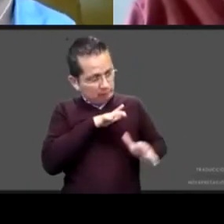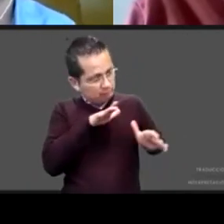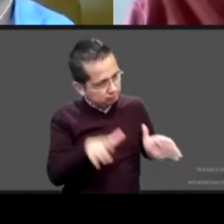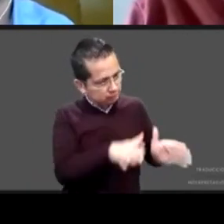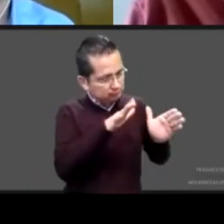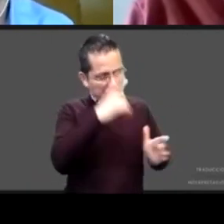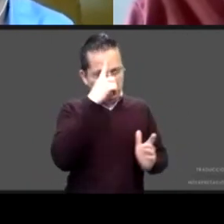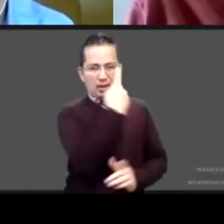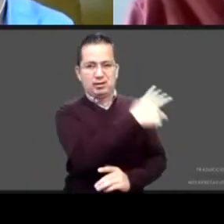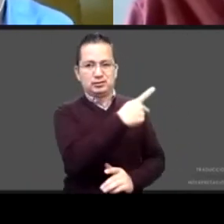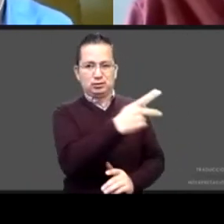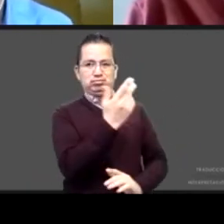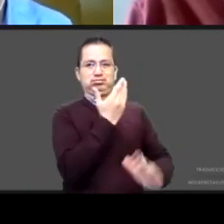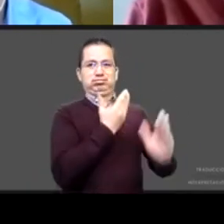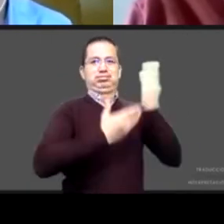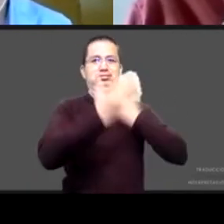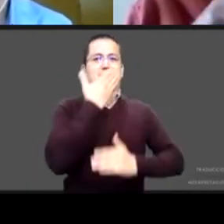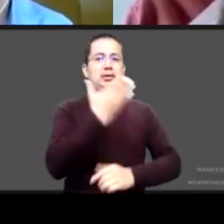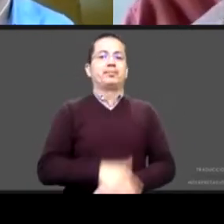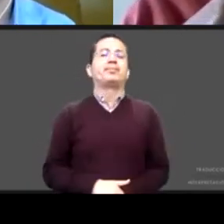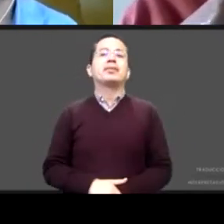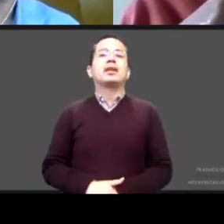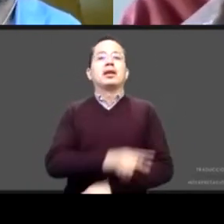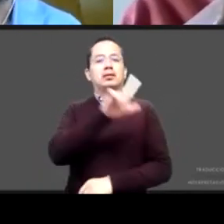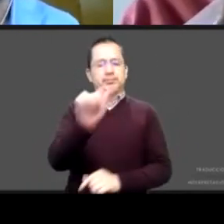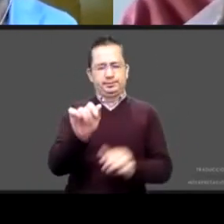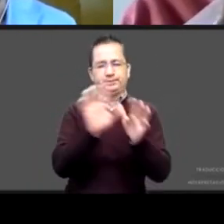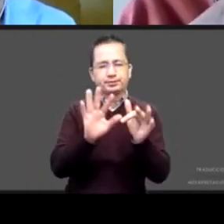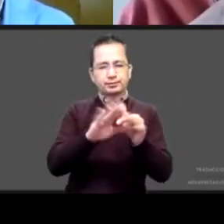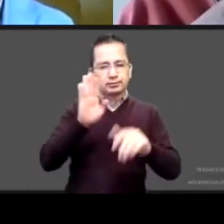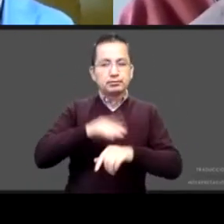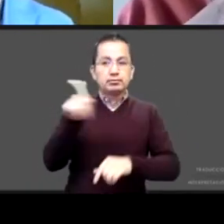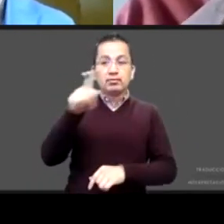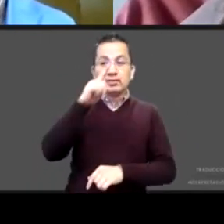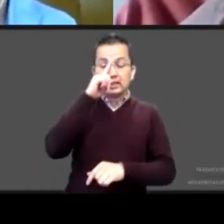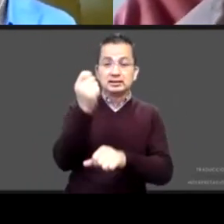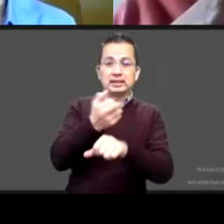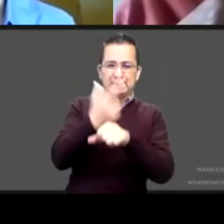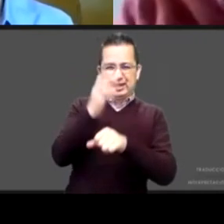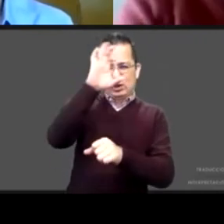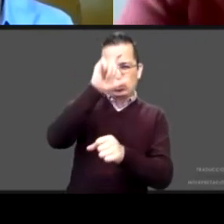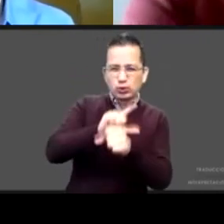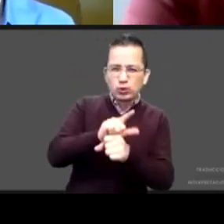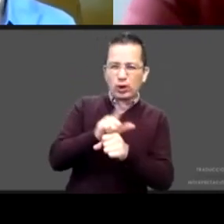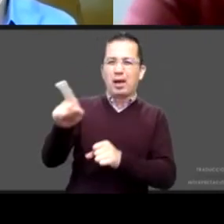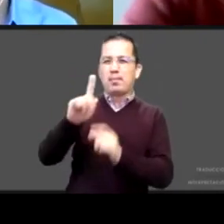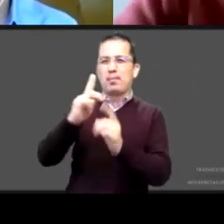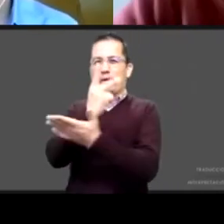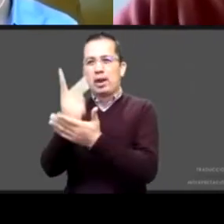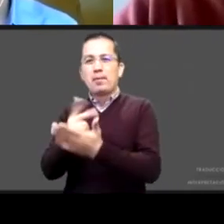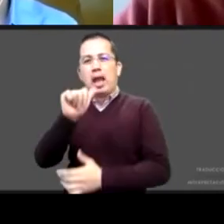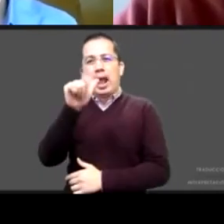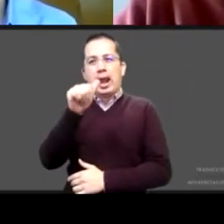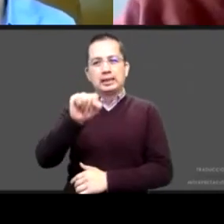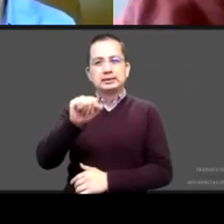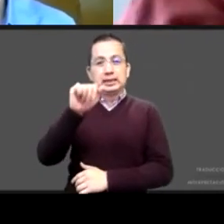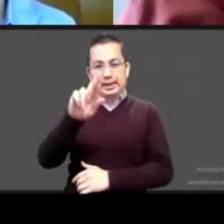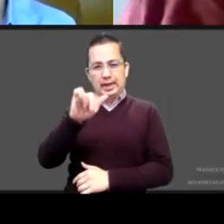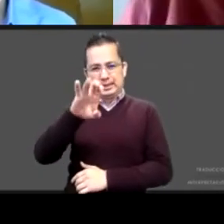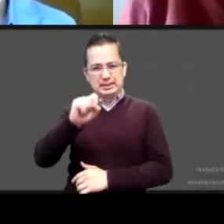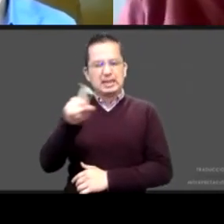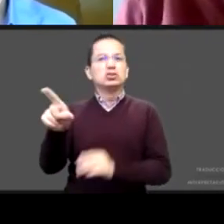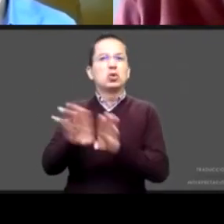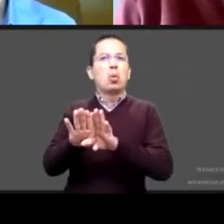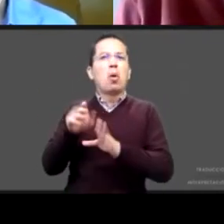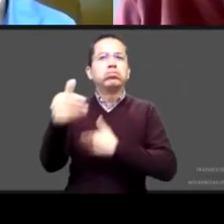que ha creado Secretaría de Cultura y Alas y Raíces alrededor de la pandemia. Pues bueno, seguimos. Ahora quiero